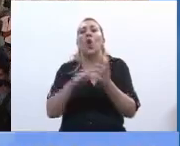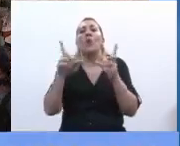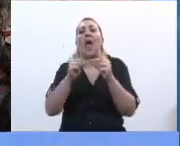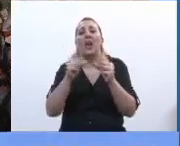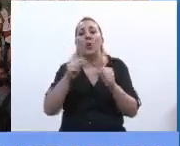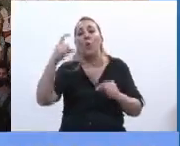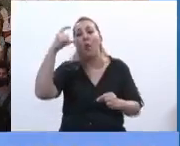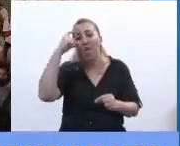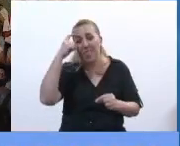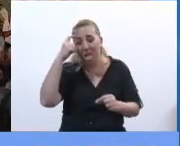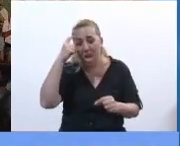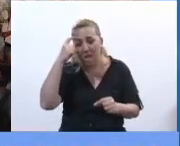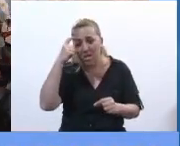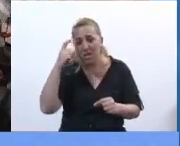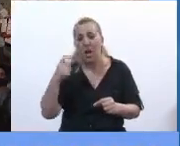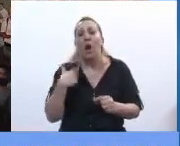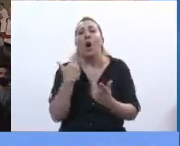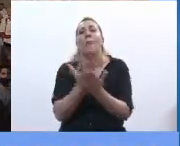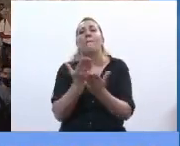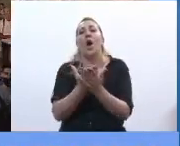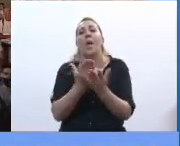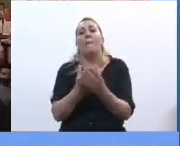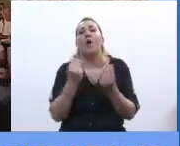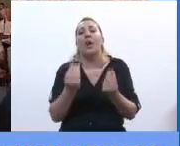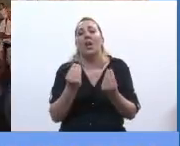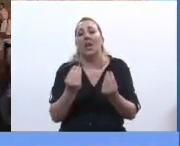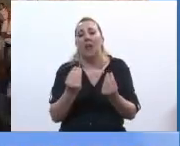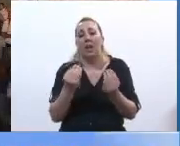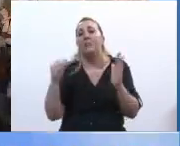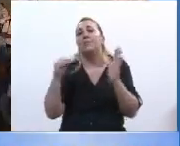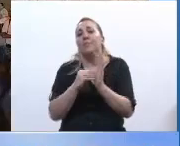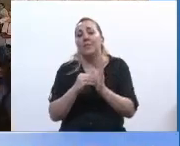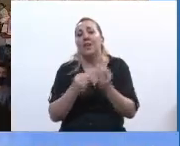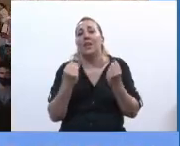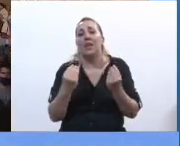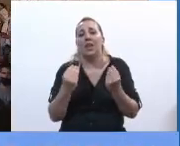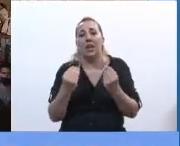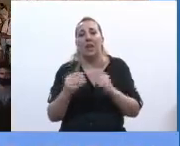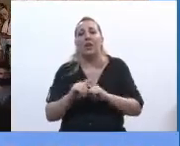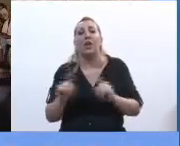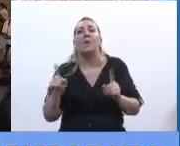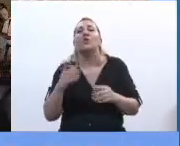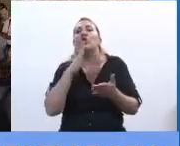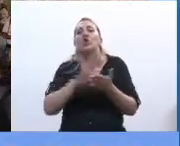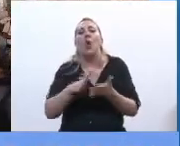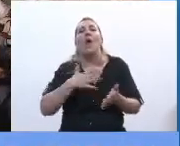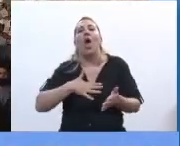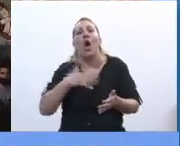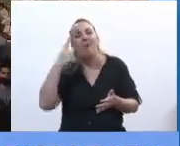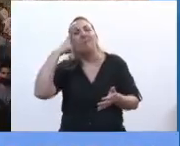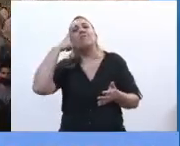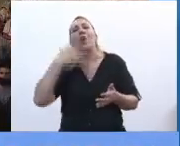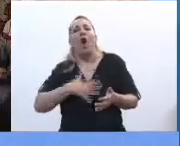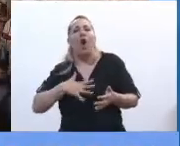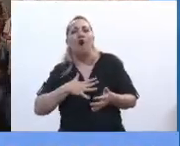10 proponemos que la realimentación que establecido en lo que es la objeción de la objeción de conciencia el